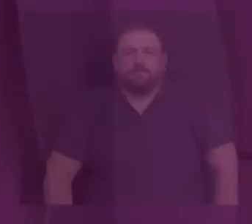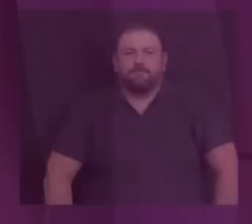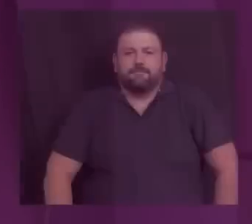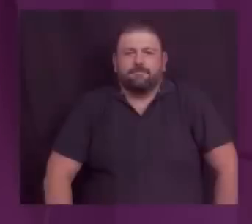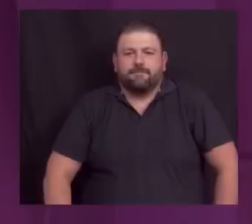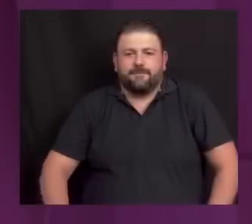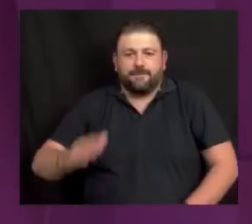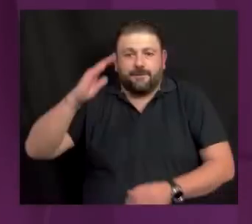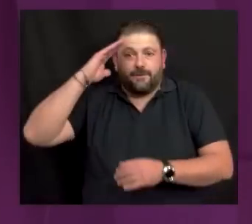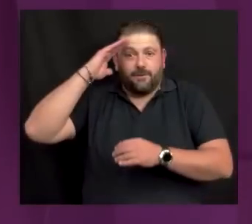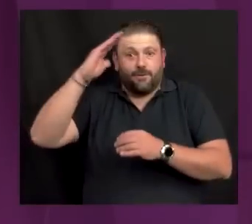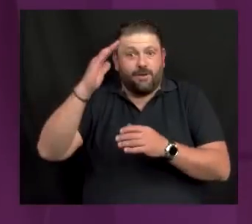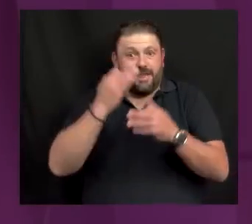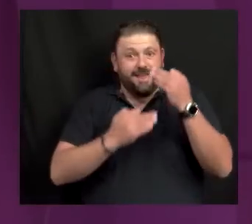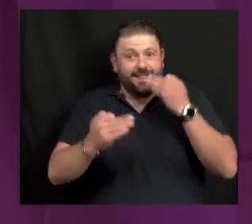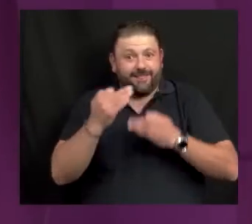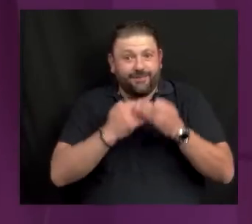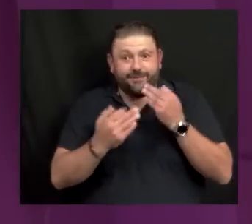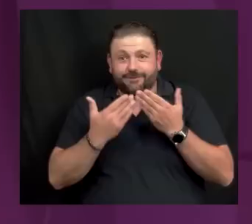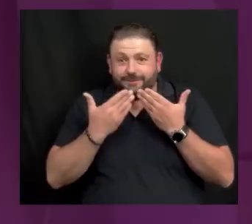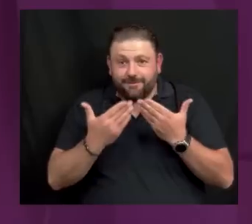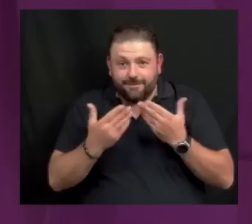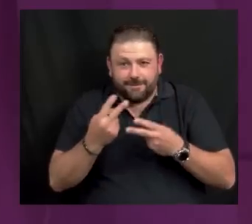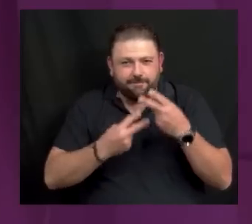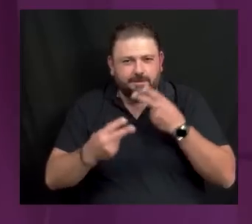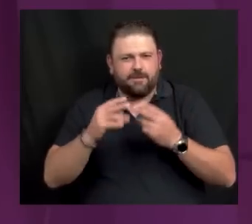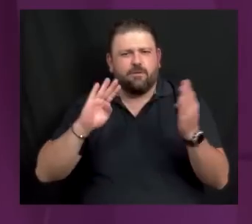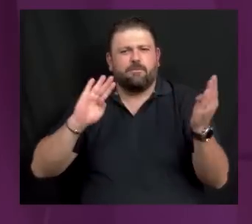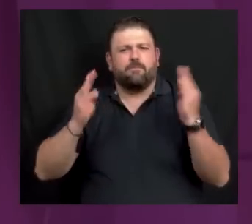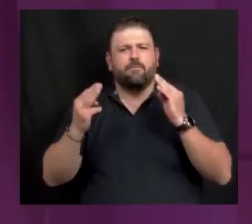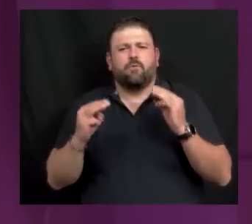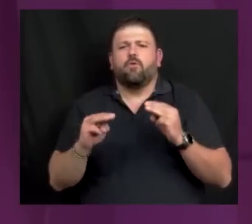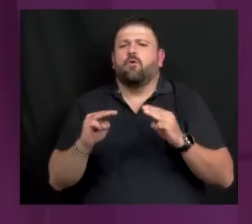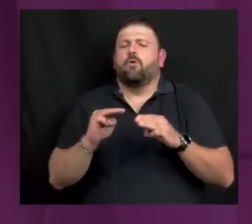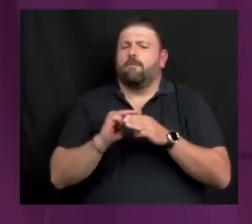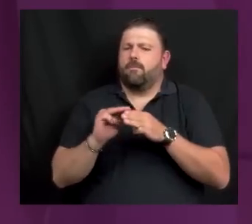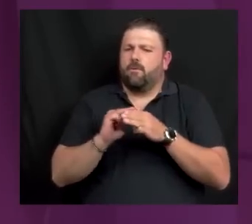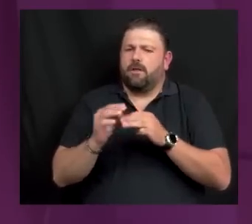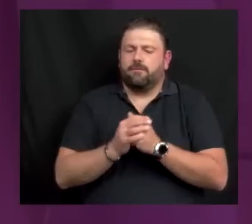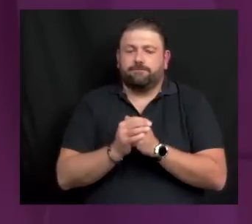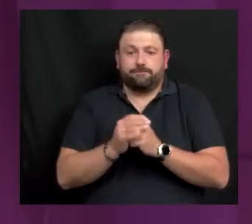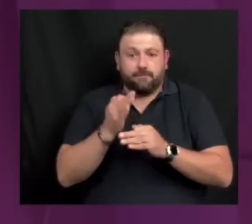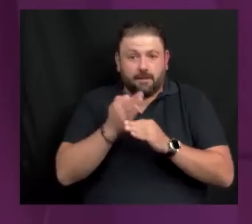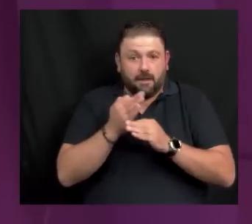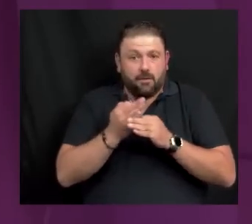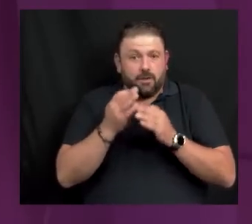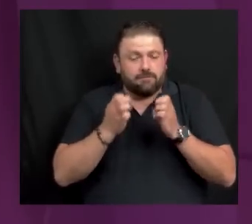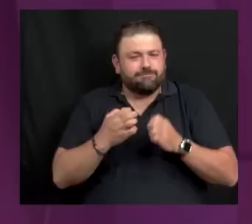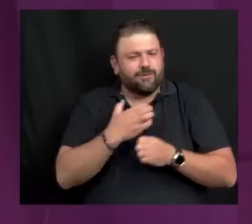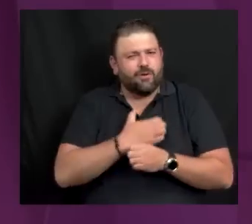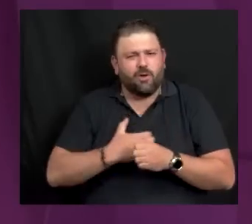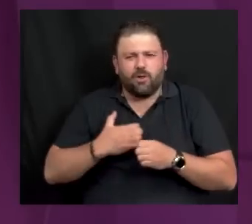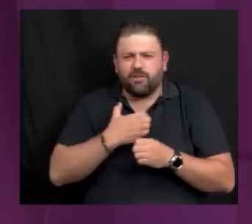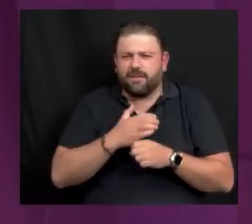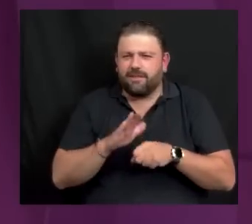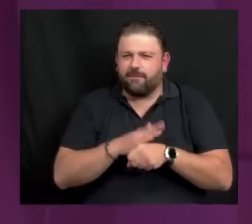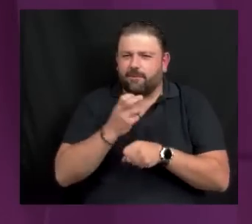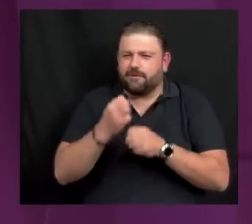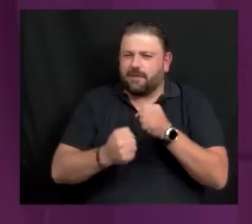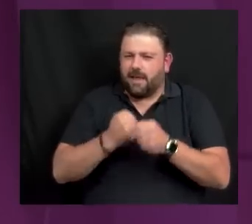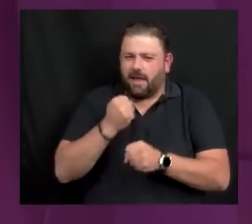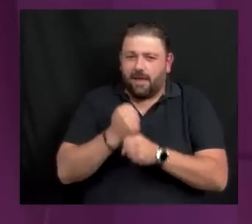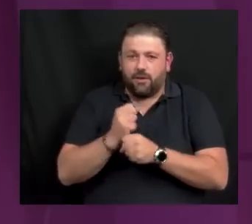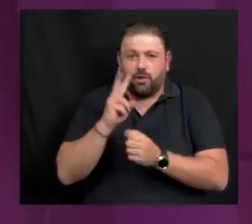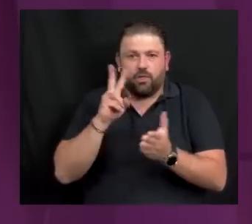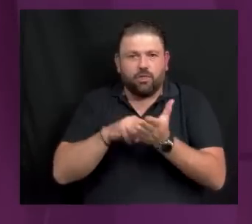Bienvenidos a Mundo Morado. Qué emocionada estoy por estar hoy en el primer programa del año de este 2023. Mi nombre es